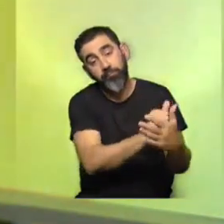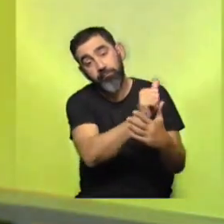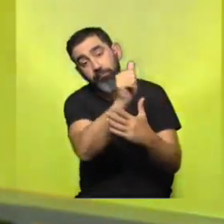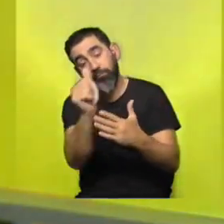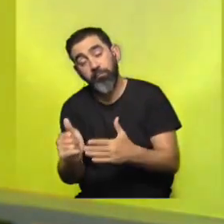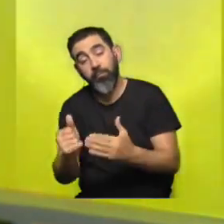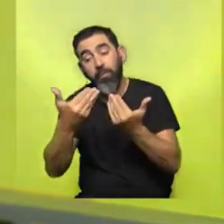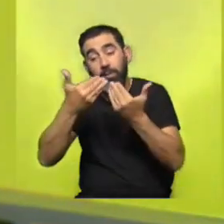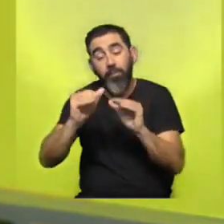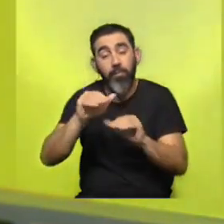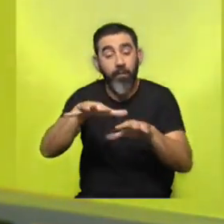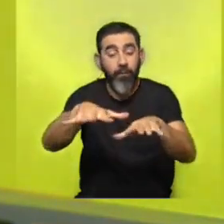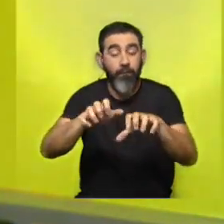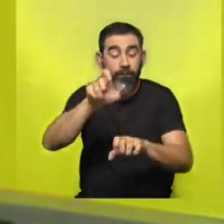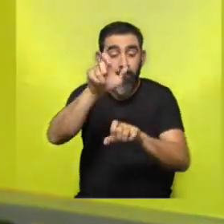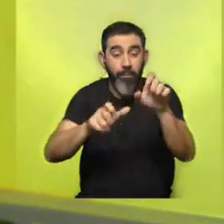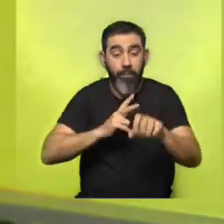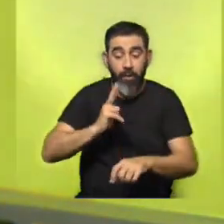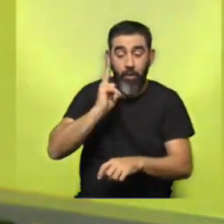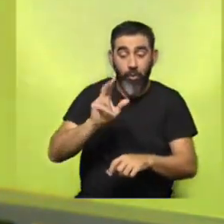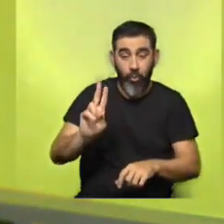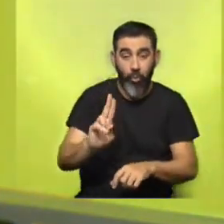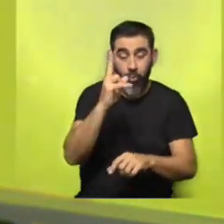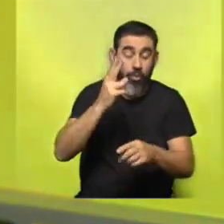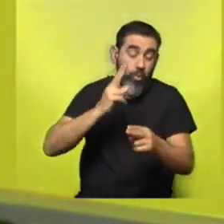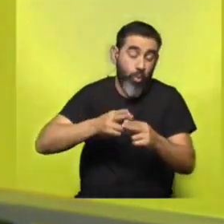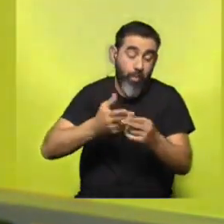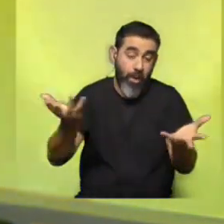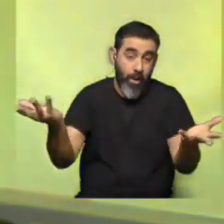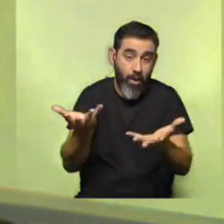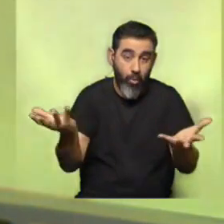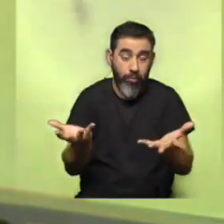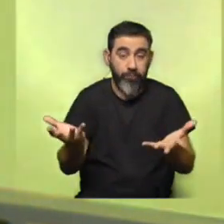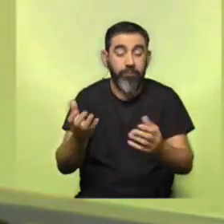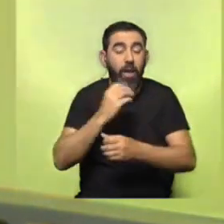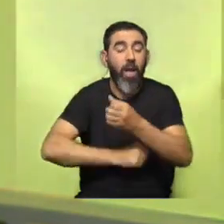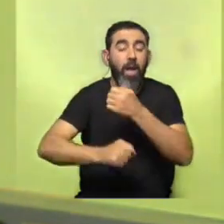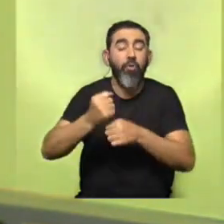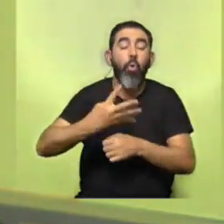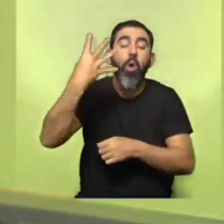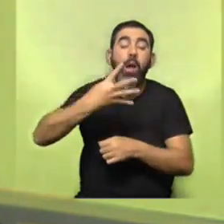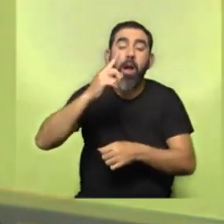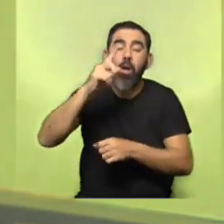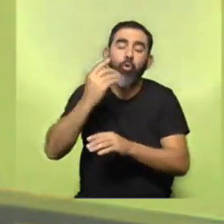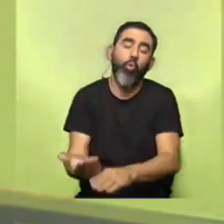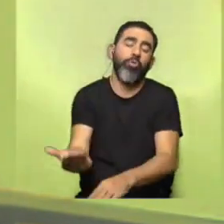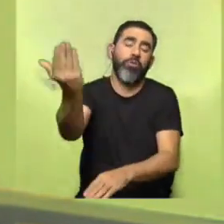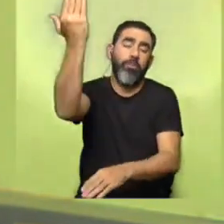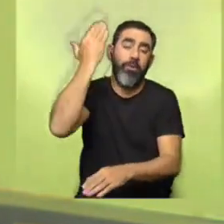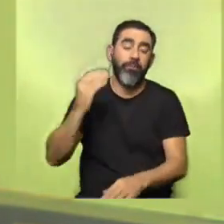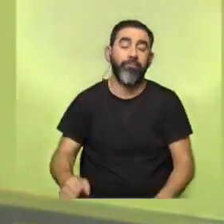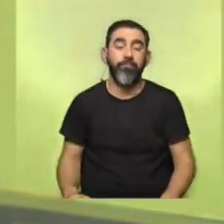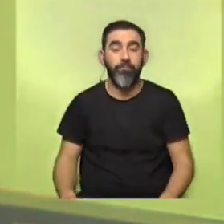el principio del poblamiento humano de este territorio que hoy llamamos Uruguay en el año 14.000 antes de nuestro tiempo.